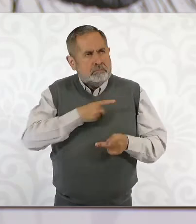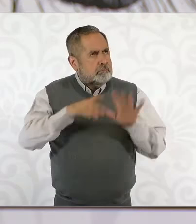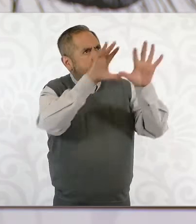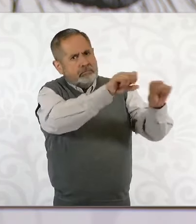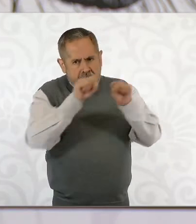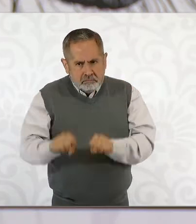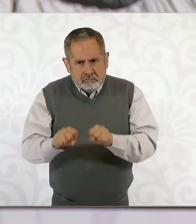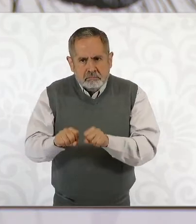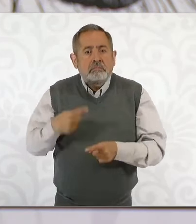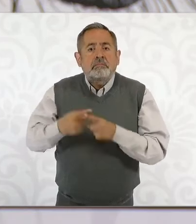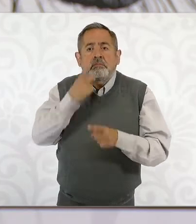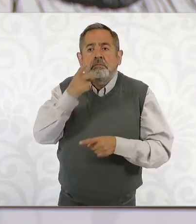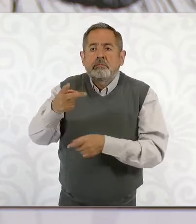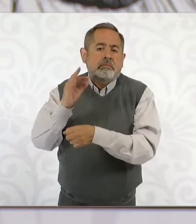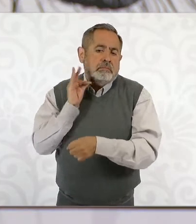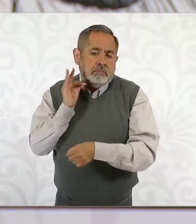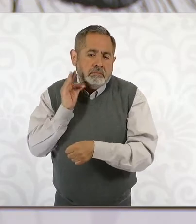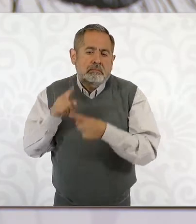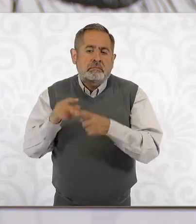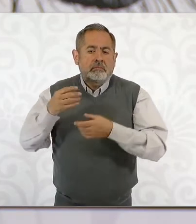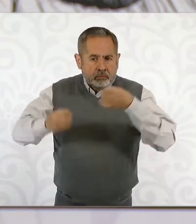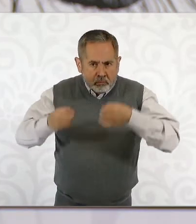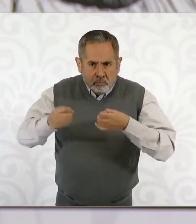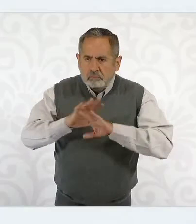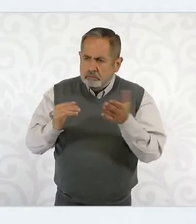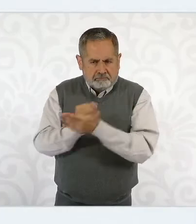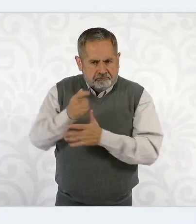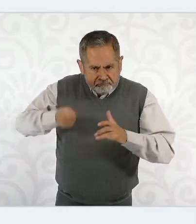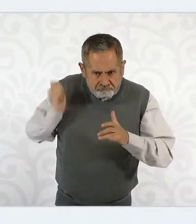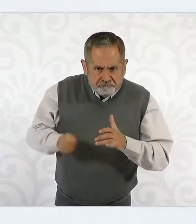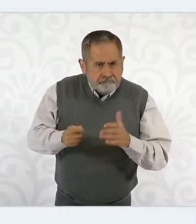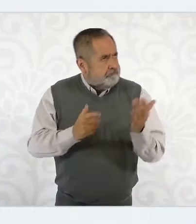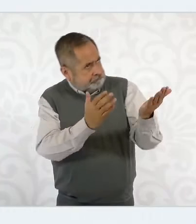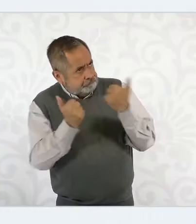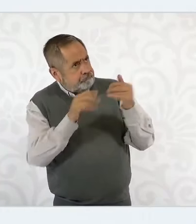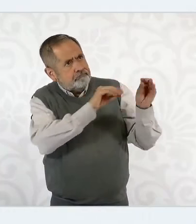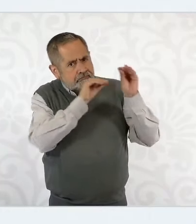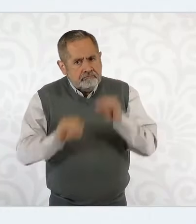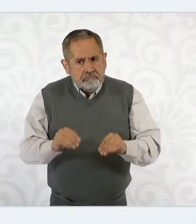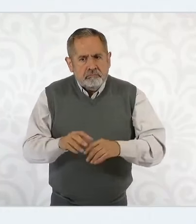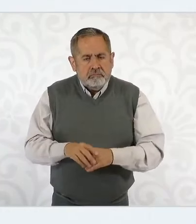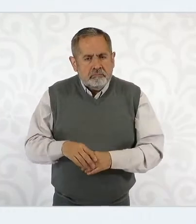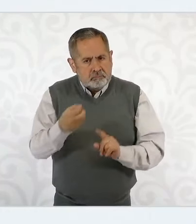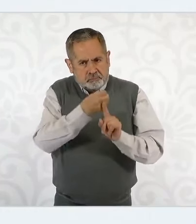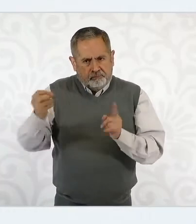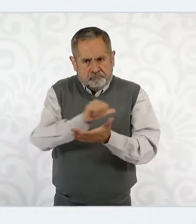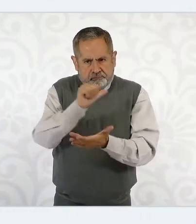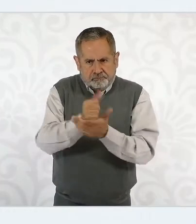Y no lo digo yo, lo dice la Fiscalía y un juez que ya tiene orden de aprehensión.